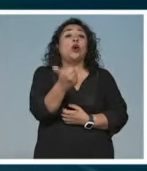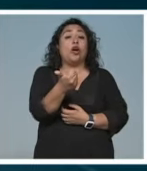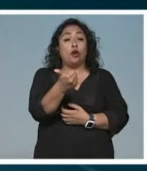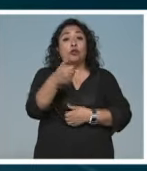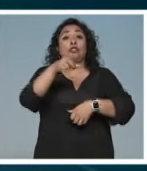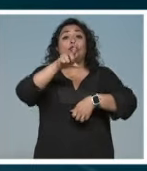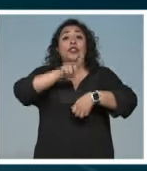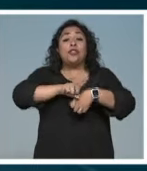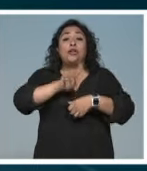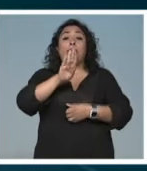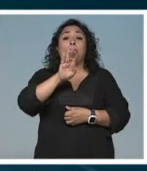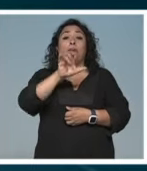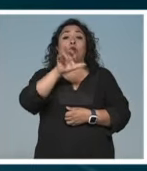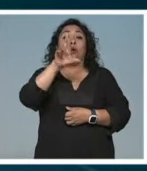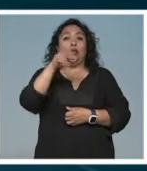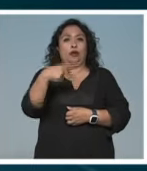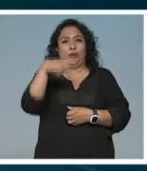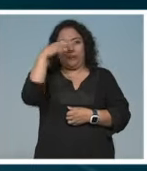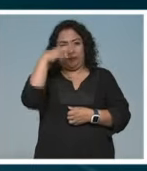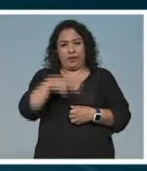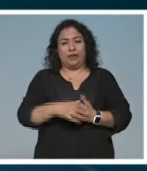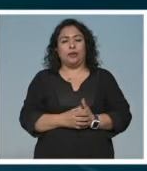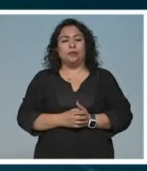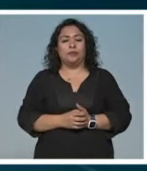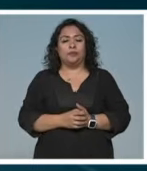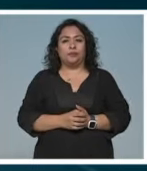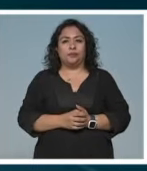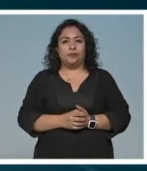será el Día del Bolero Mexicano.